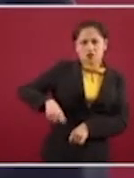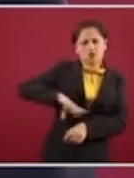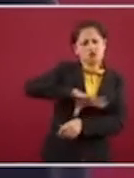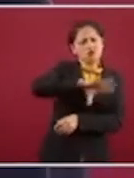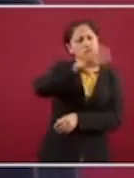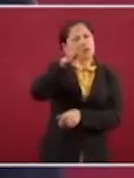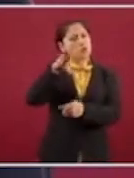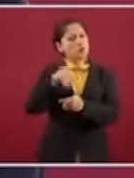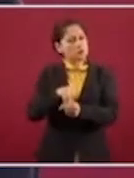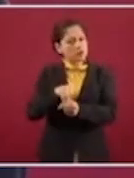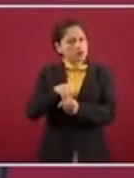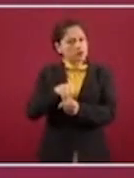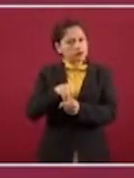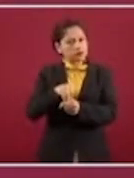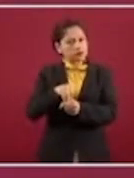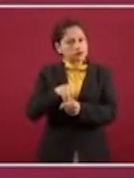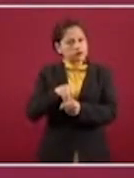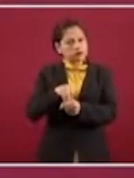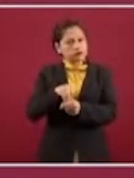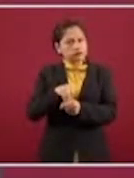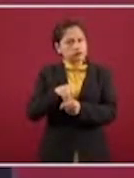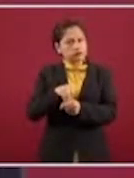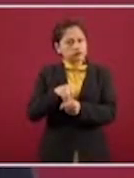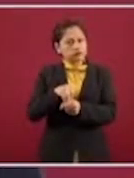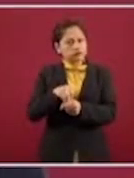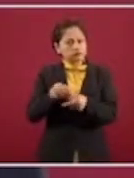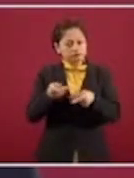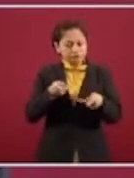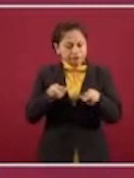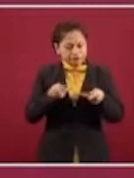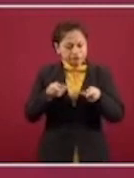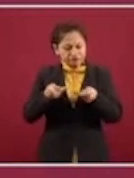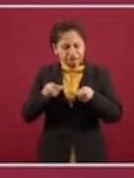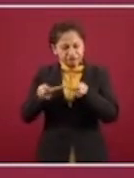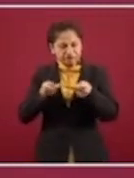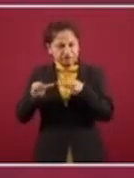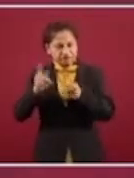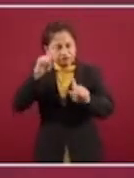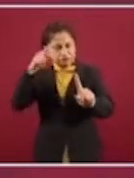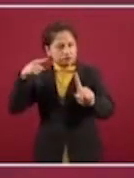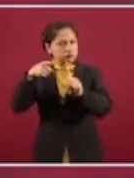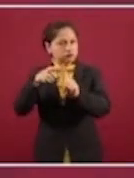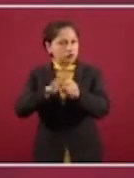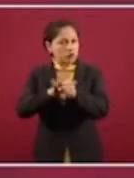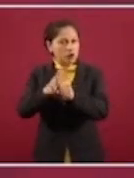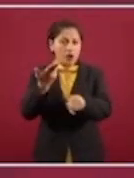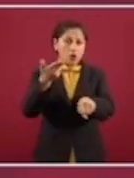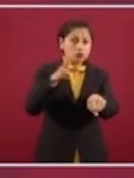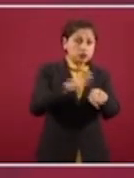dedicado a que no nos falten las camas, los